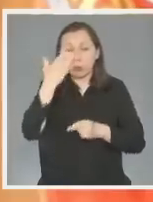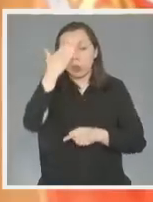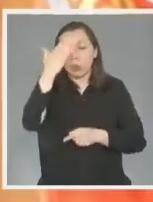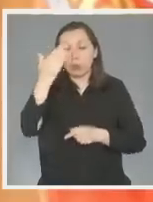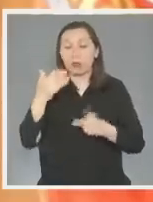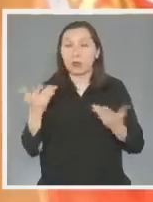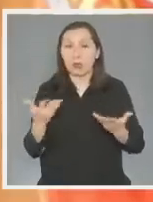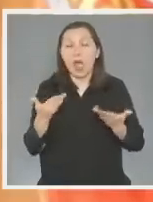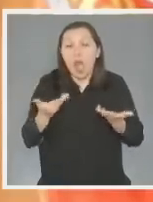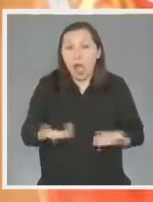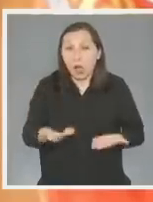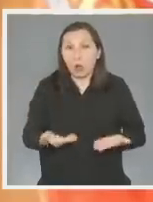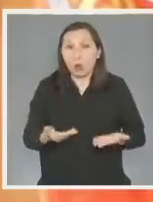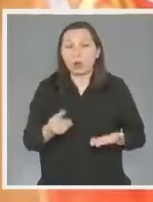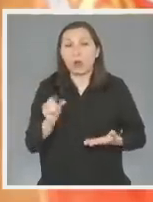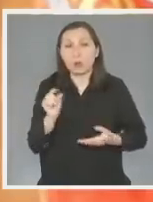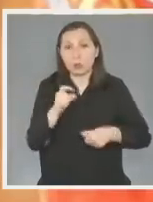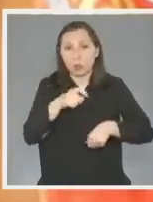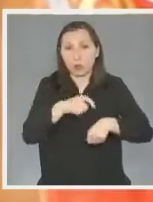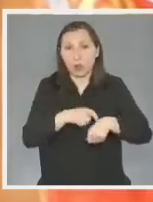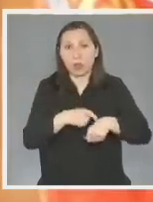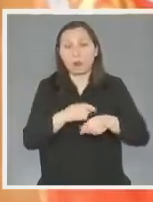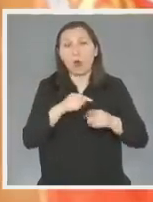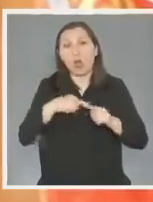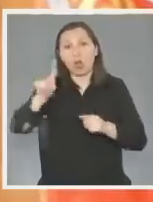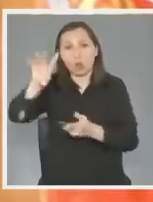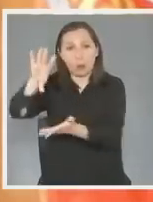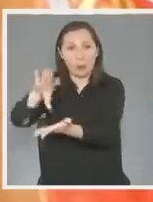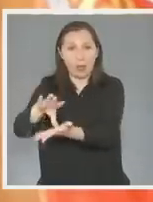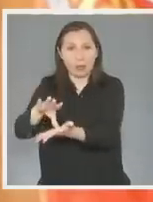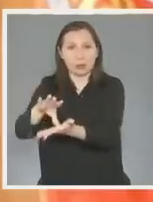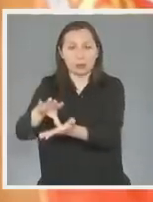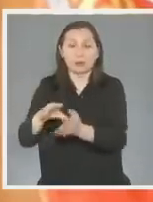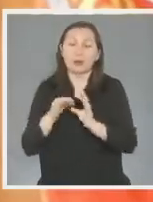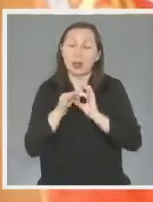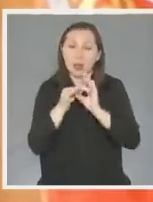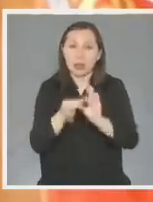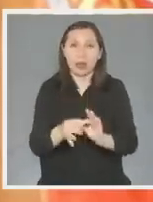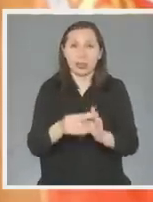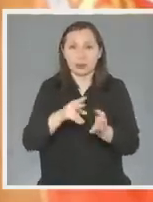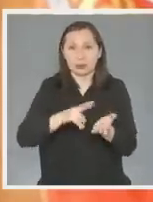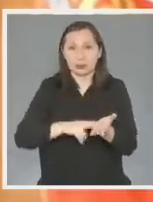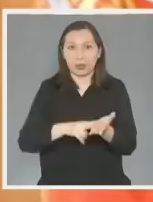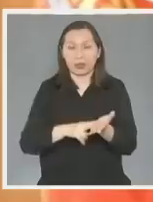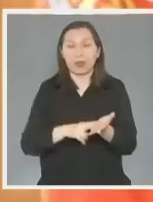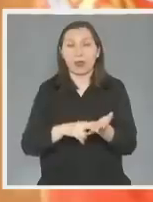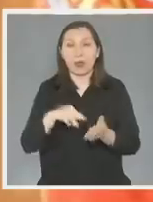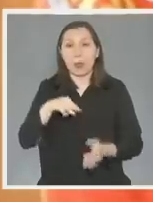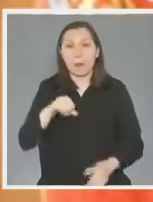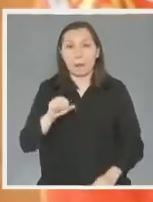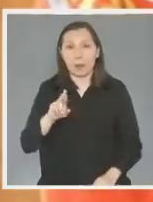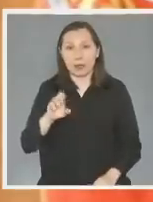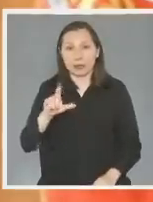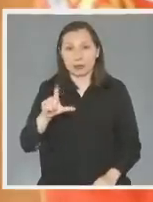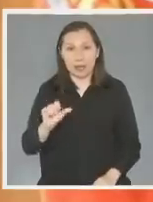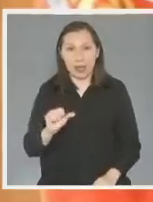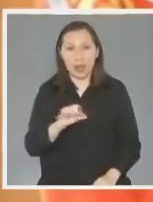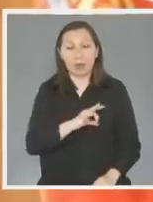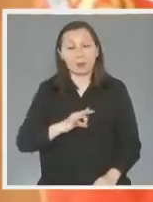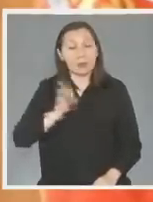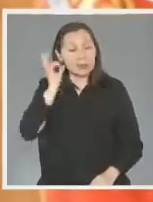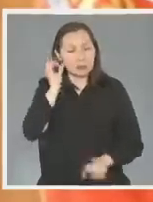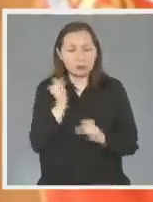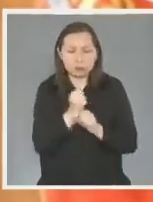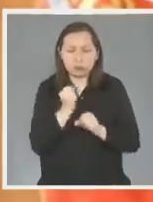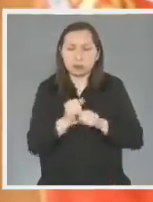que se encuentra temporalmente fuera del país. Agradezco, por cierto, a Marcela por su